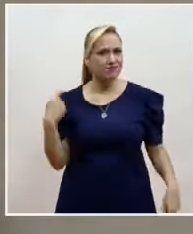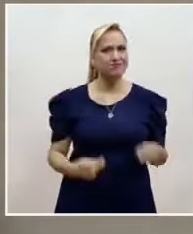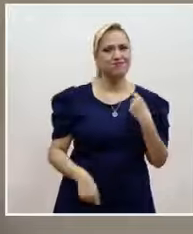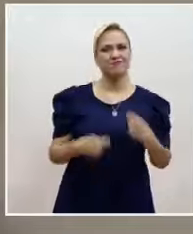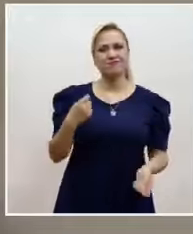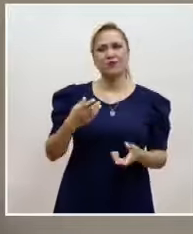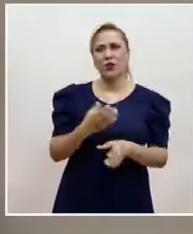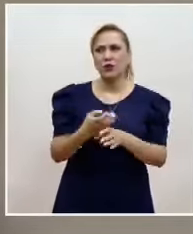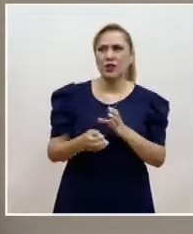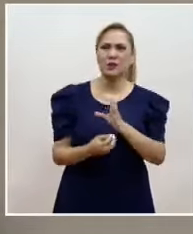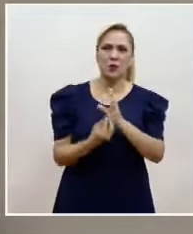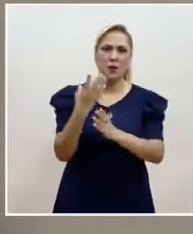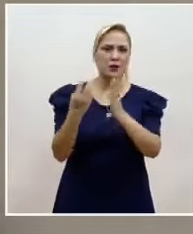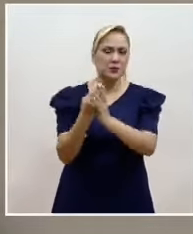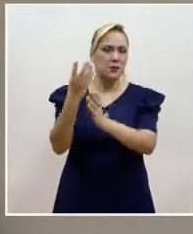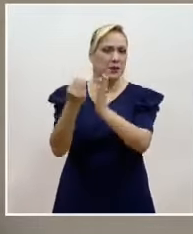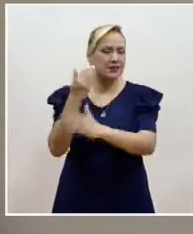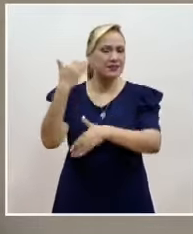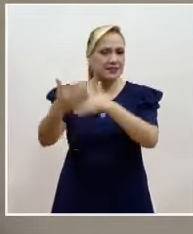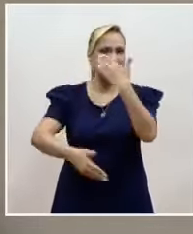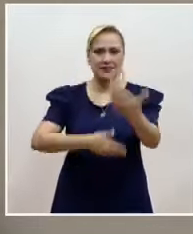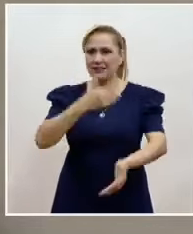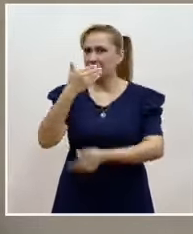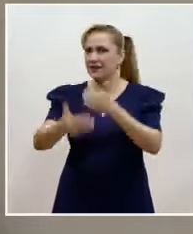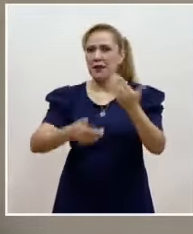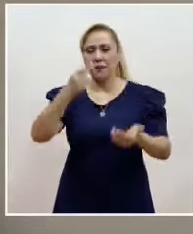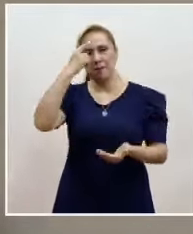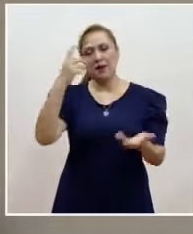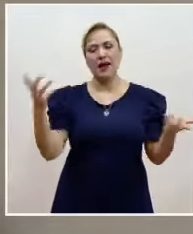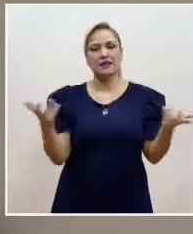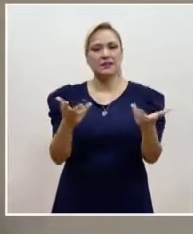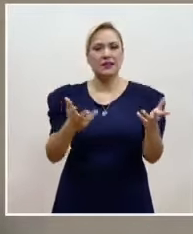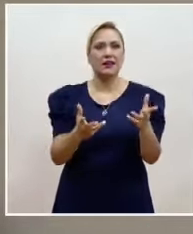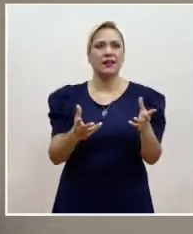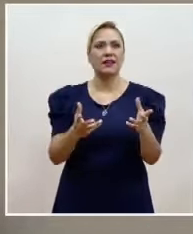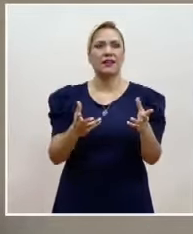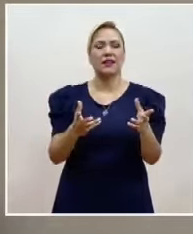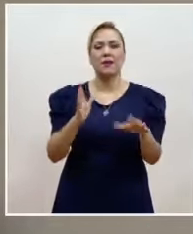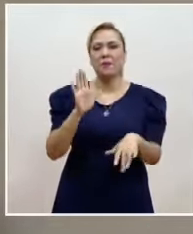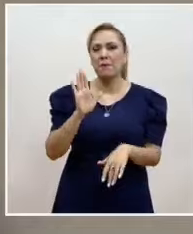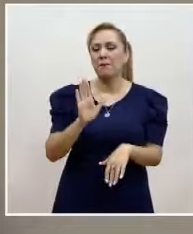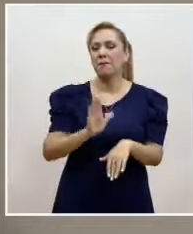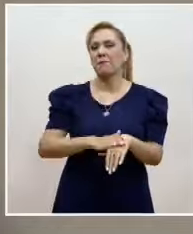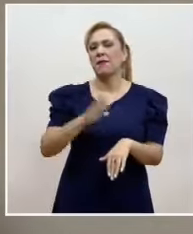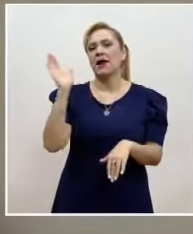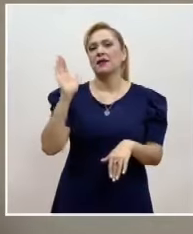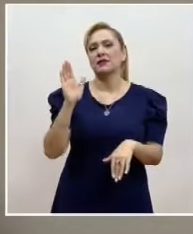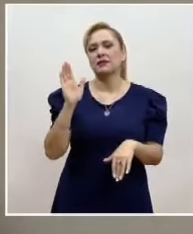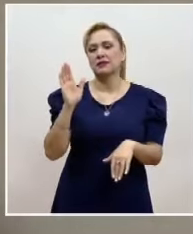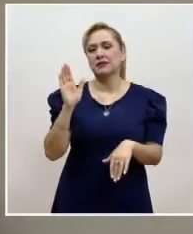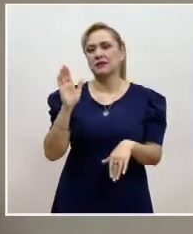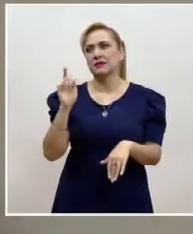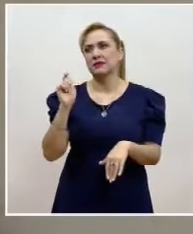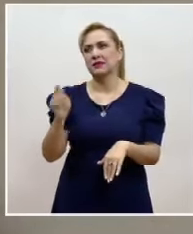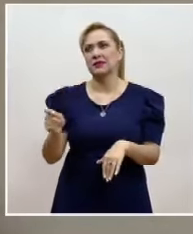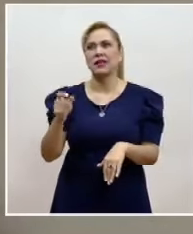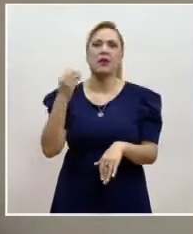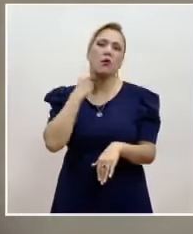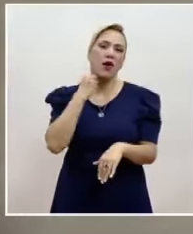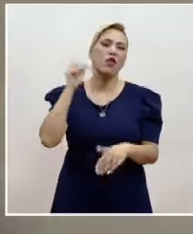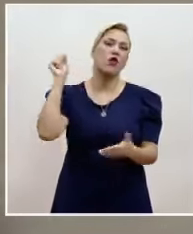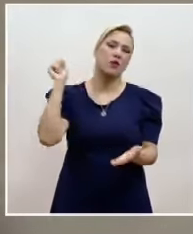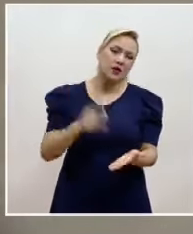pensada o como debería de estar pensada, está hecha para sistematizar los procesos repetitivos, para permitir que las y los abogados podamos